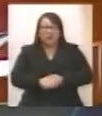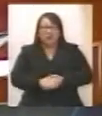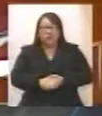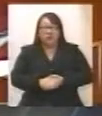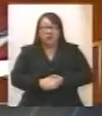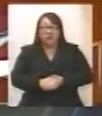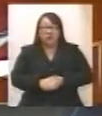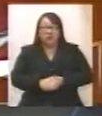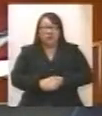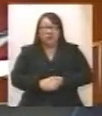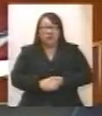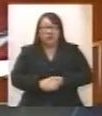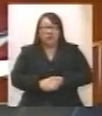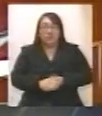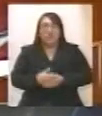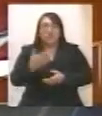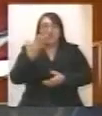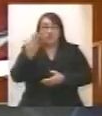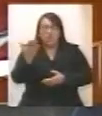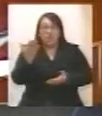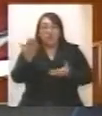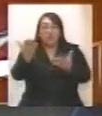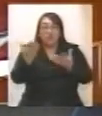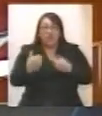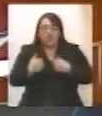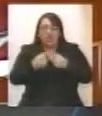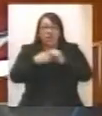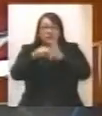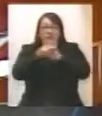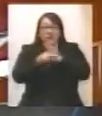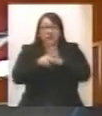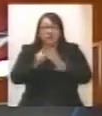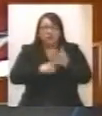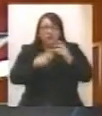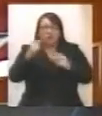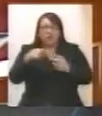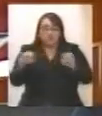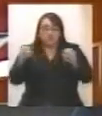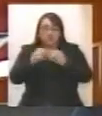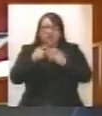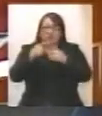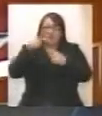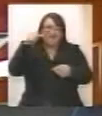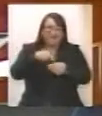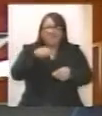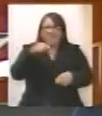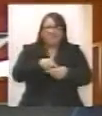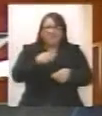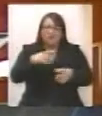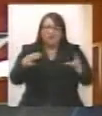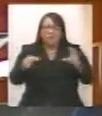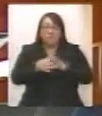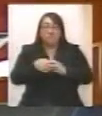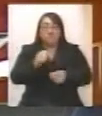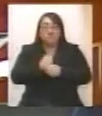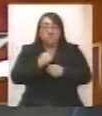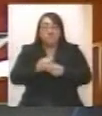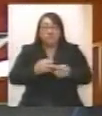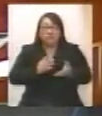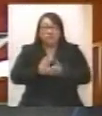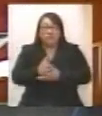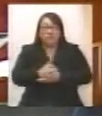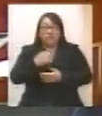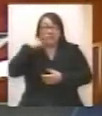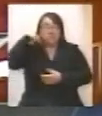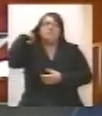y ustedes proporcionando la normativa necesaria y poniendo el dedo en el renglón para juntos transitar por el